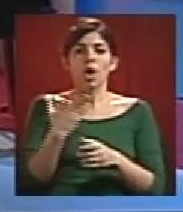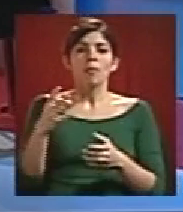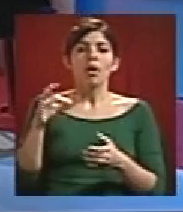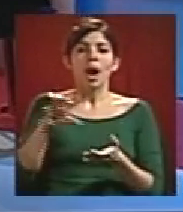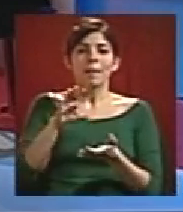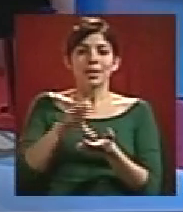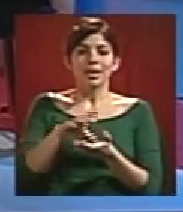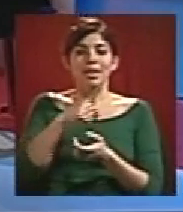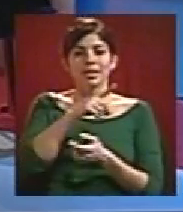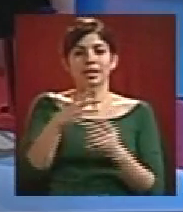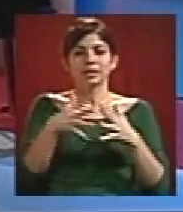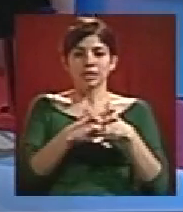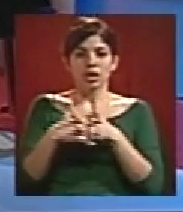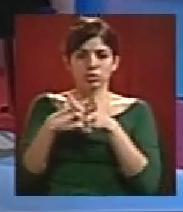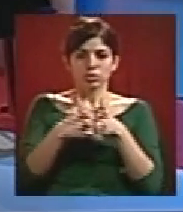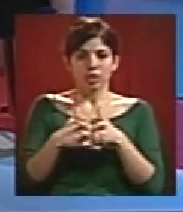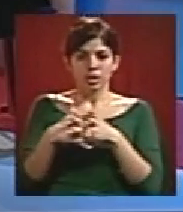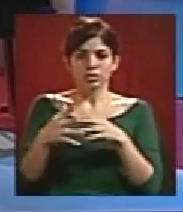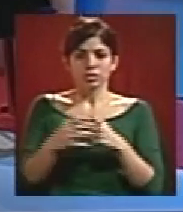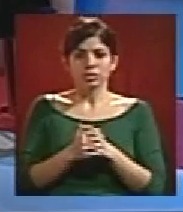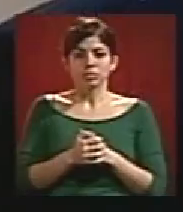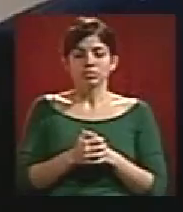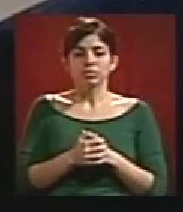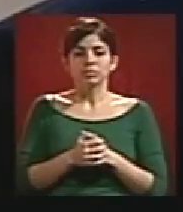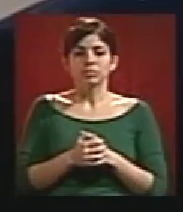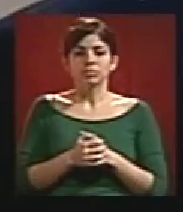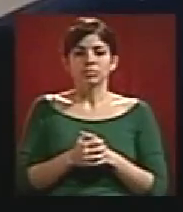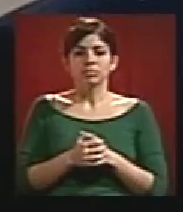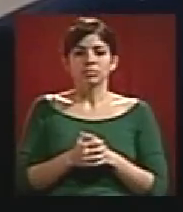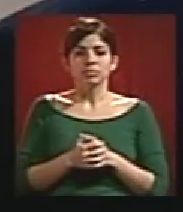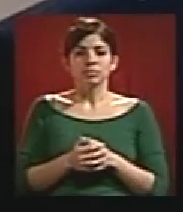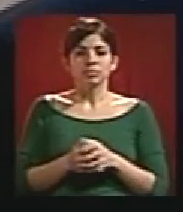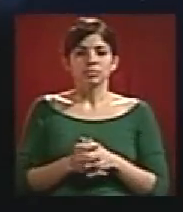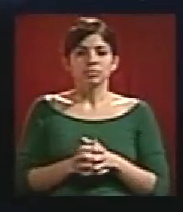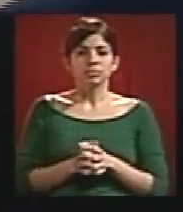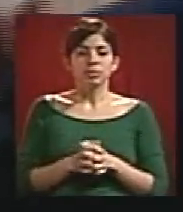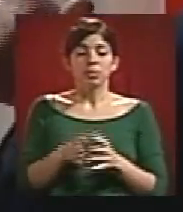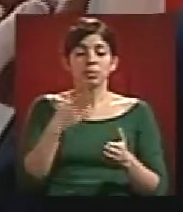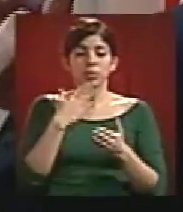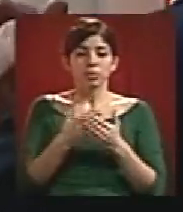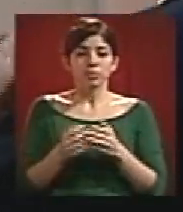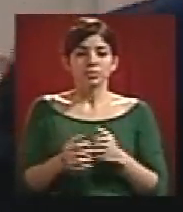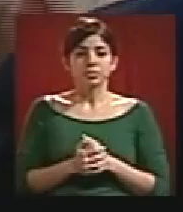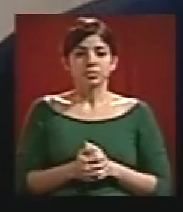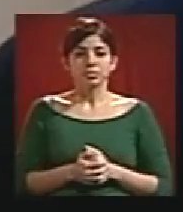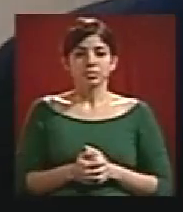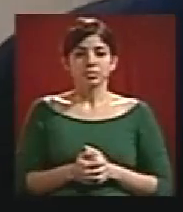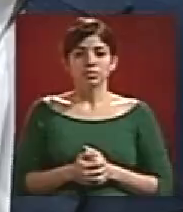Entonces, por eso el tema de analizar la crisis y sus impactos aquí es relevante. Don Juan,